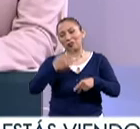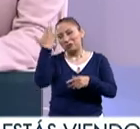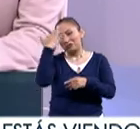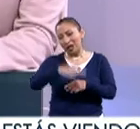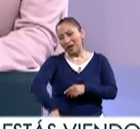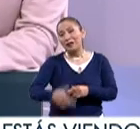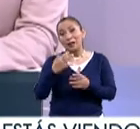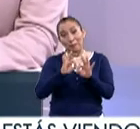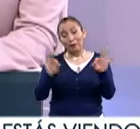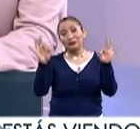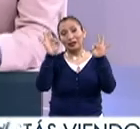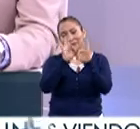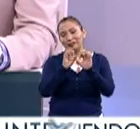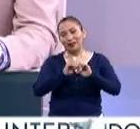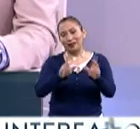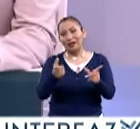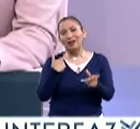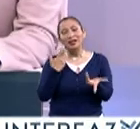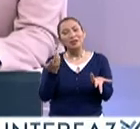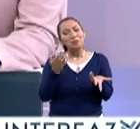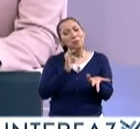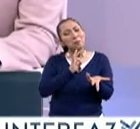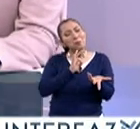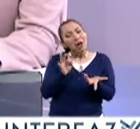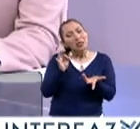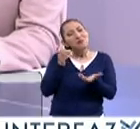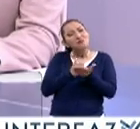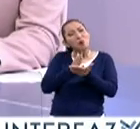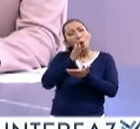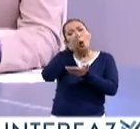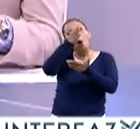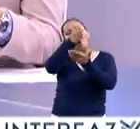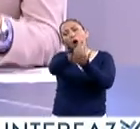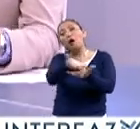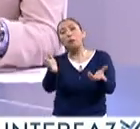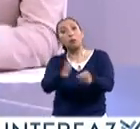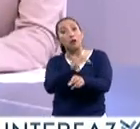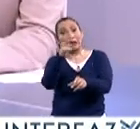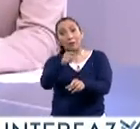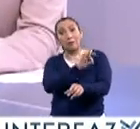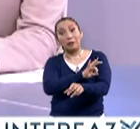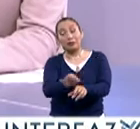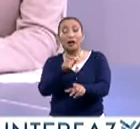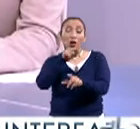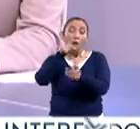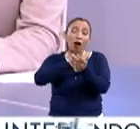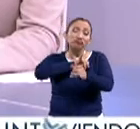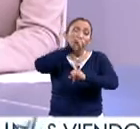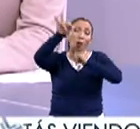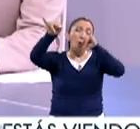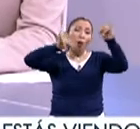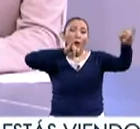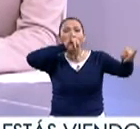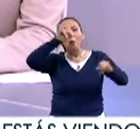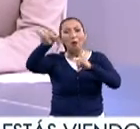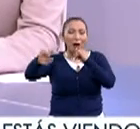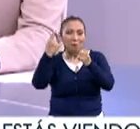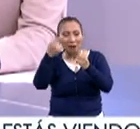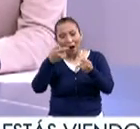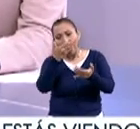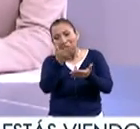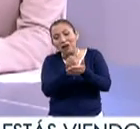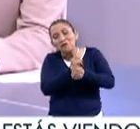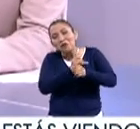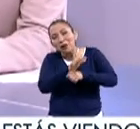mundo lo sabemos, muy importante por supuesto, y es capaz de llegar, ¿o por qué? Porque es capaz de llegar a los lugares más alejados para